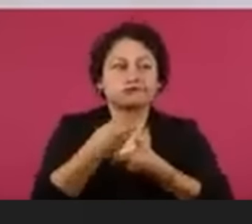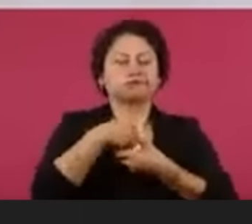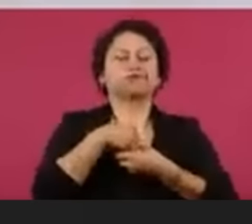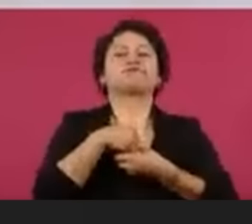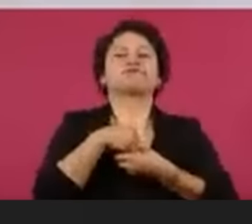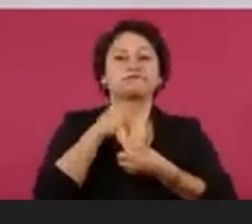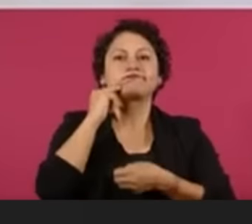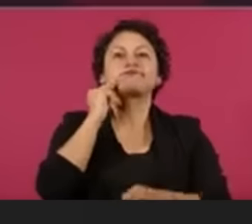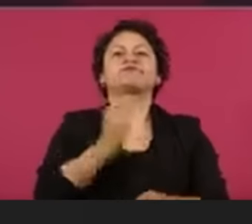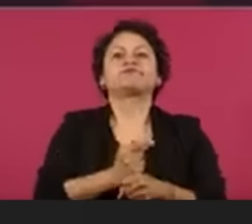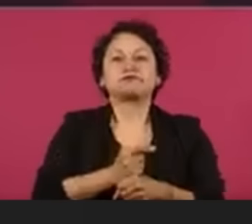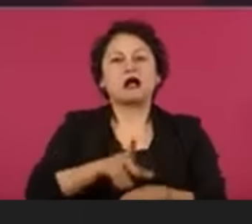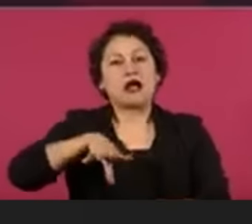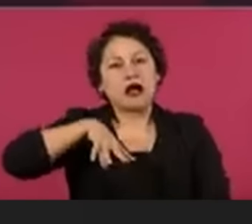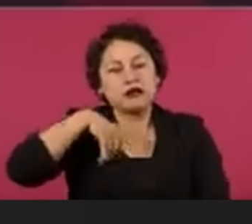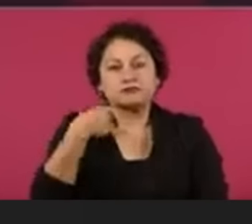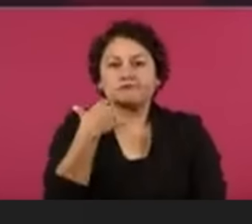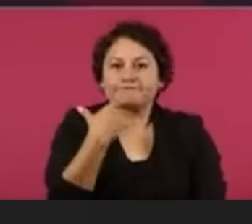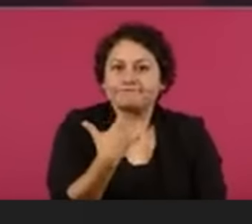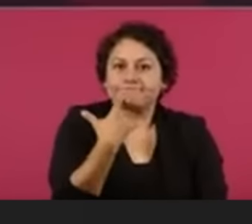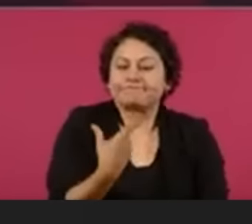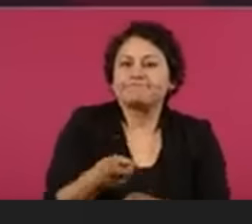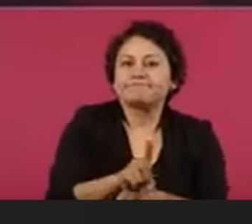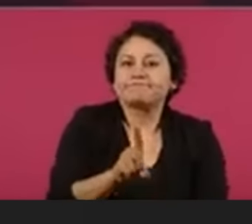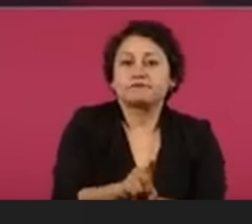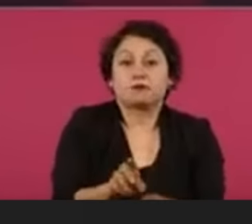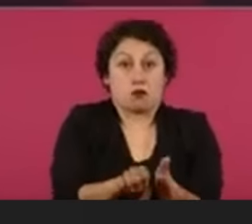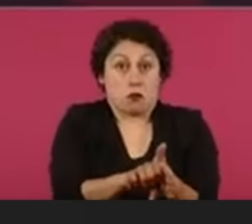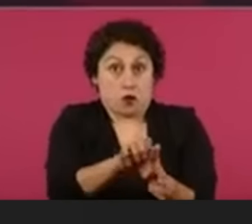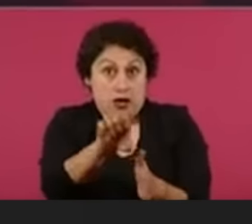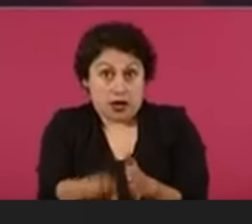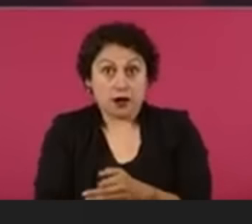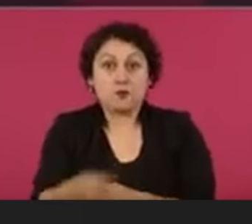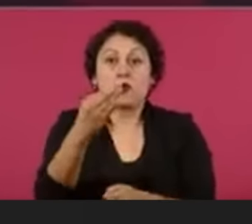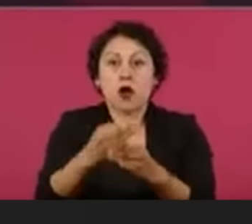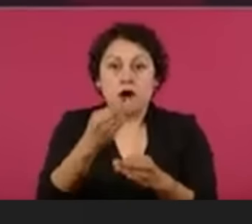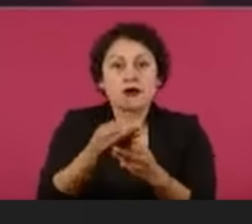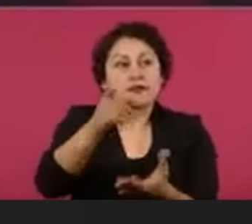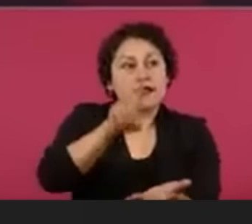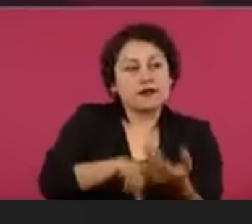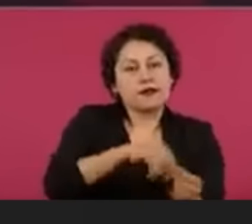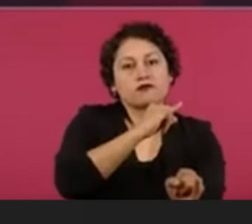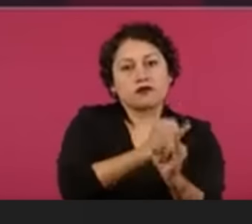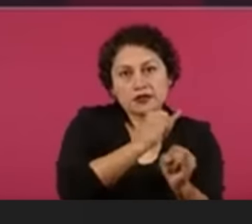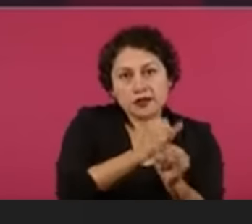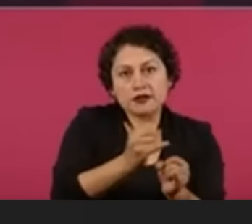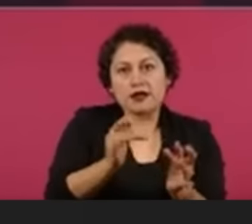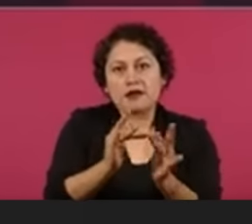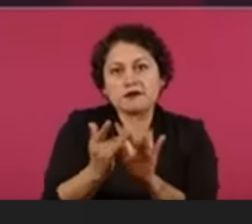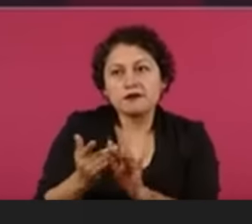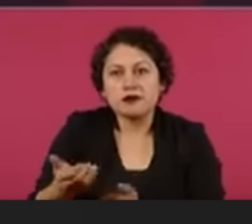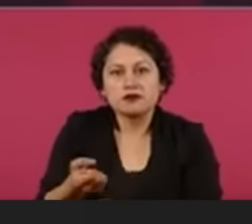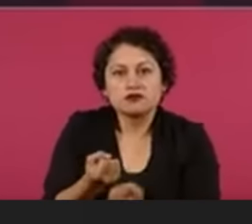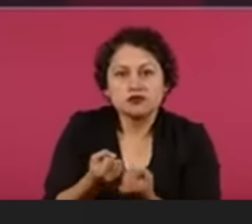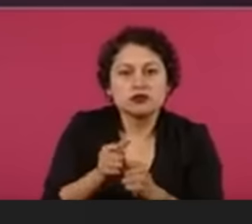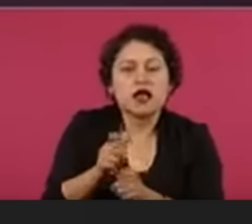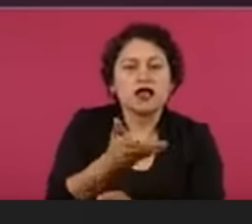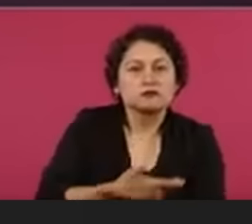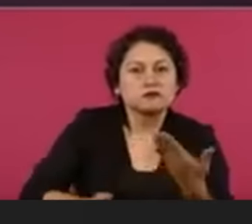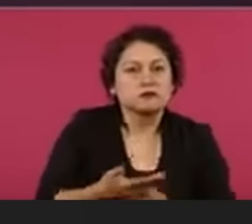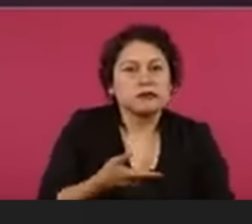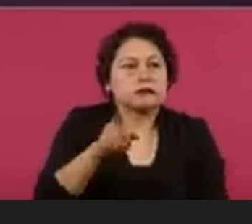Fenómenos como los de la sobreabundancia de información que ocurren en la Internet y en las redes sociales, la